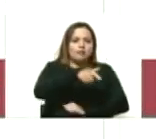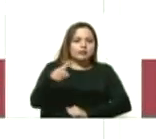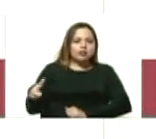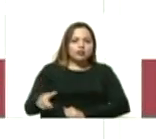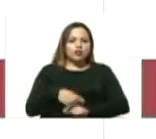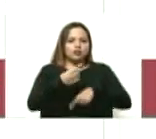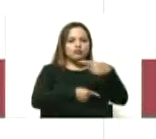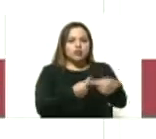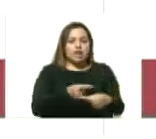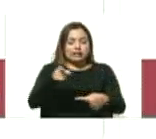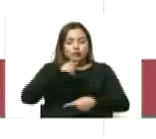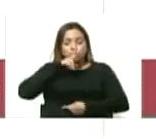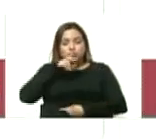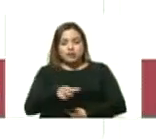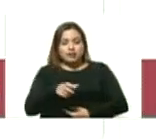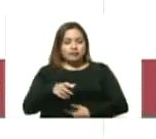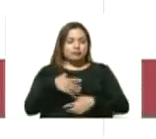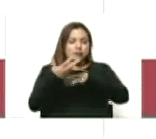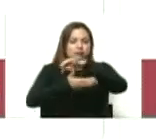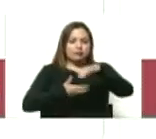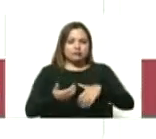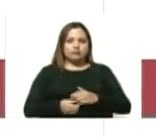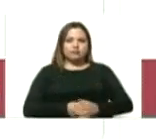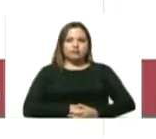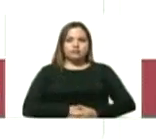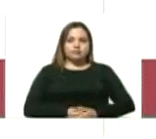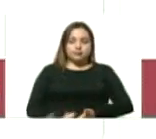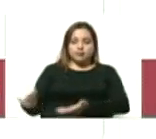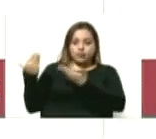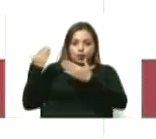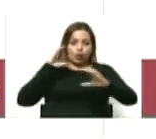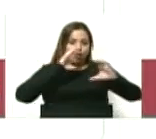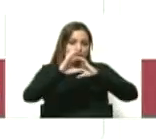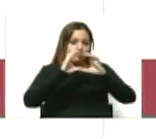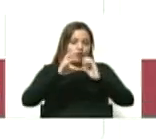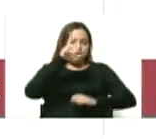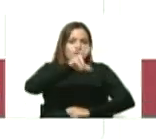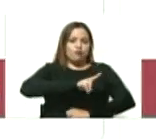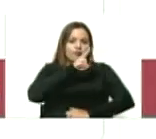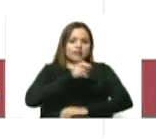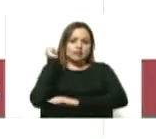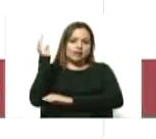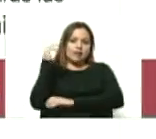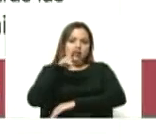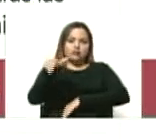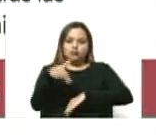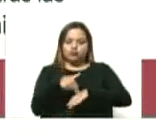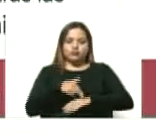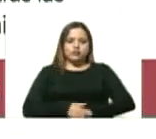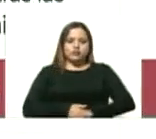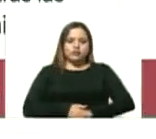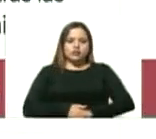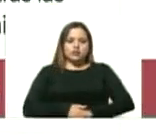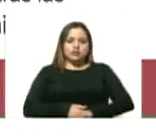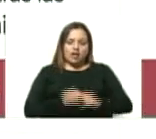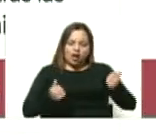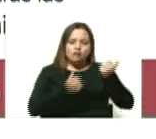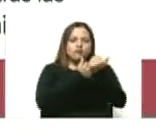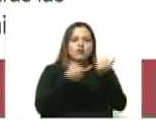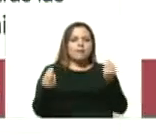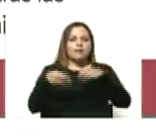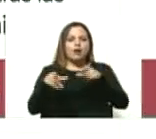esta terrible tragedia. Allí lo vemos entonces, parte de lo que ha sido este comunicado oficial por parte del Parlamento venezolano, que se suma además como un centro